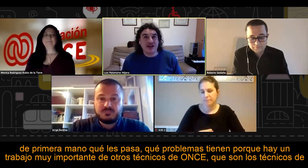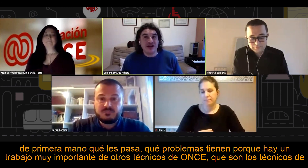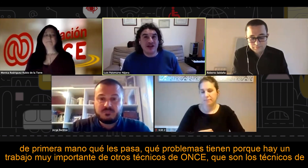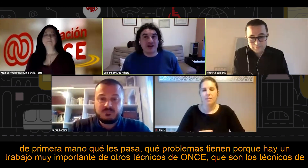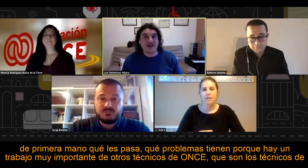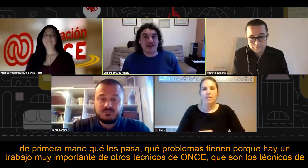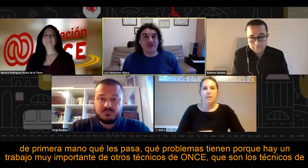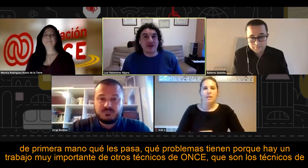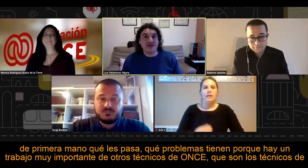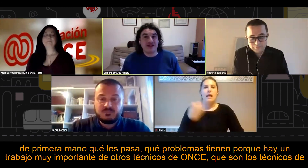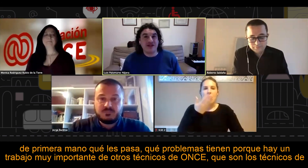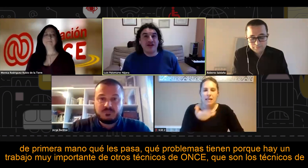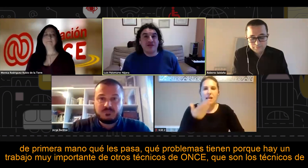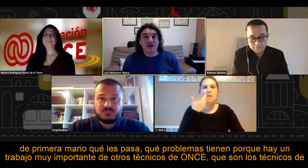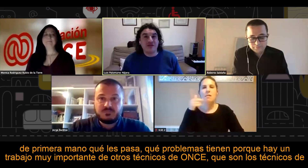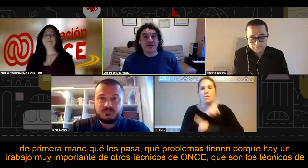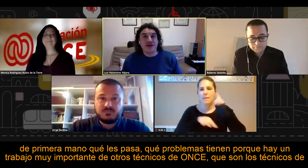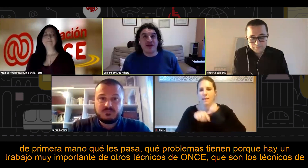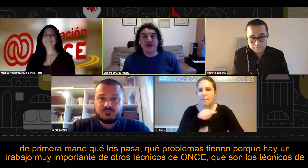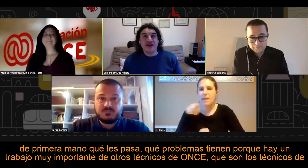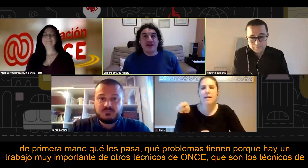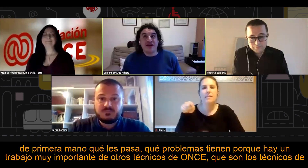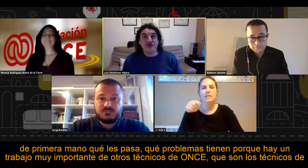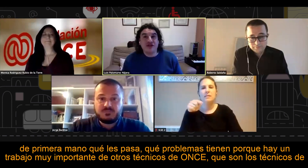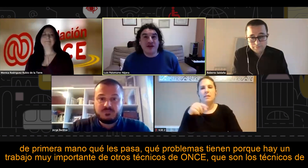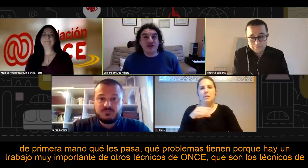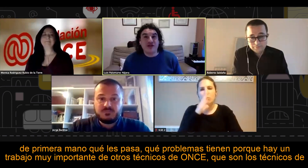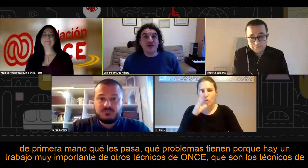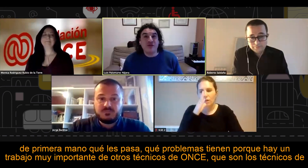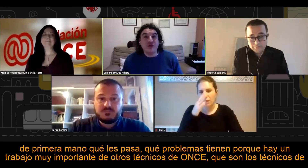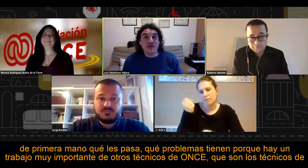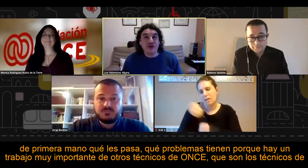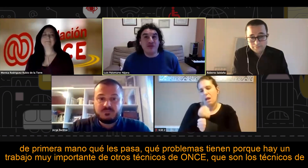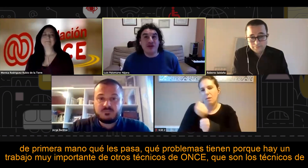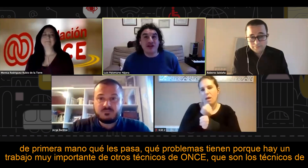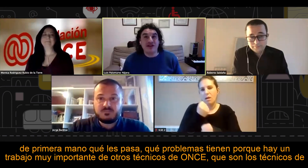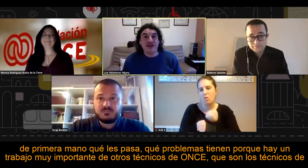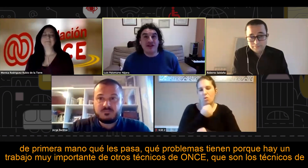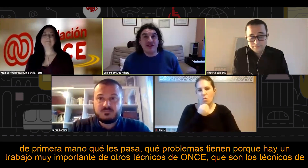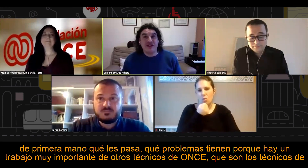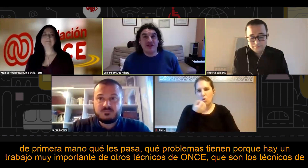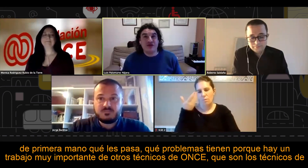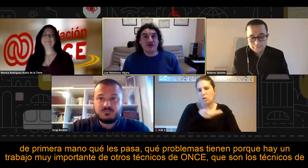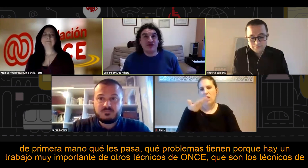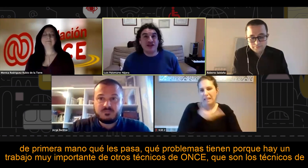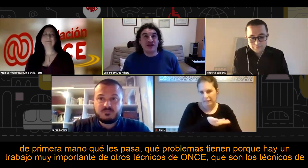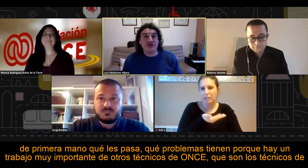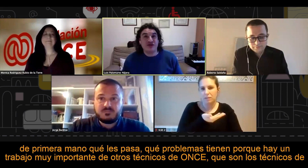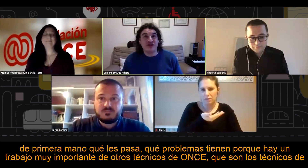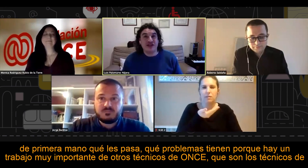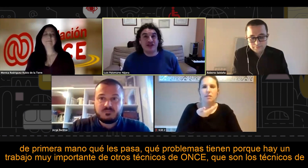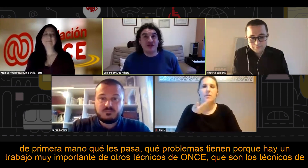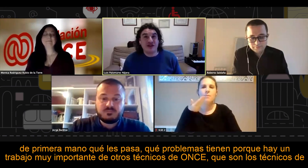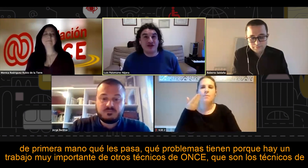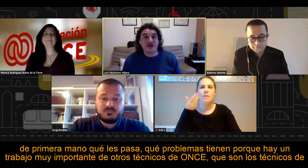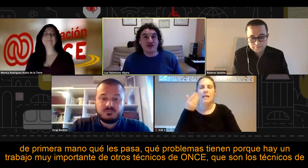les pasa, qué problemas tienen, porque hay un trabajo también muy importante de otros técnicos de